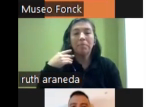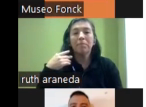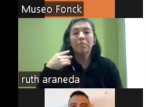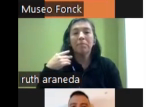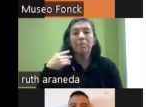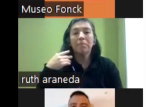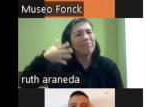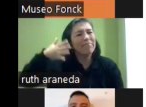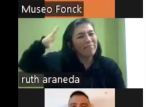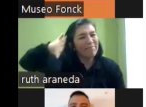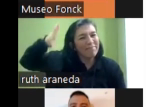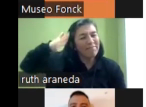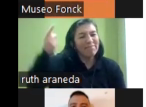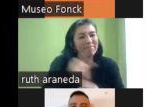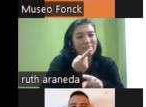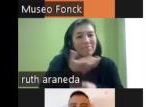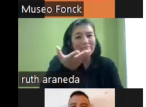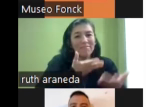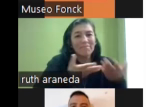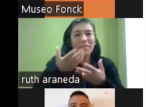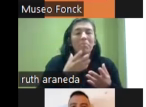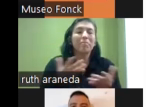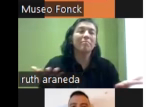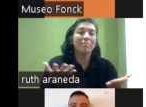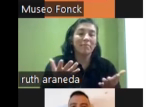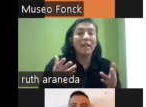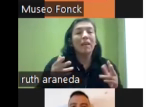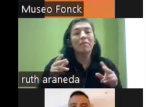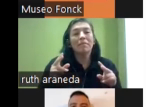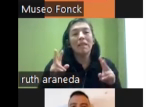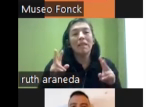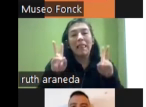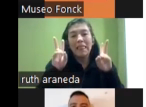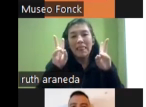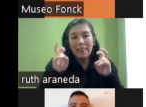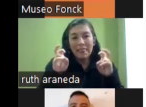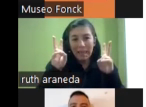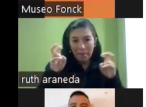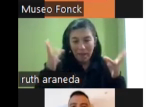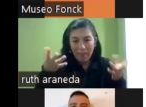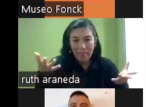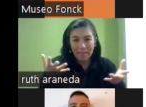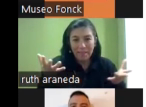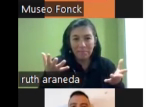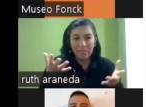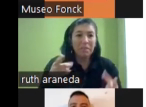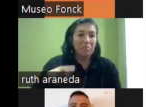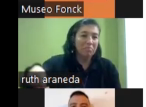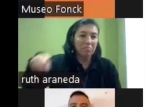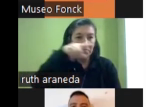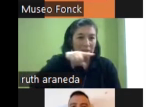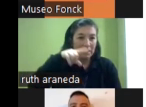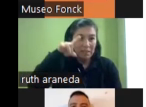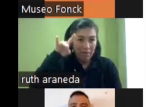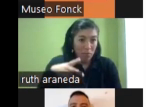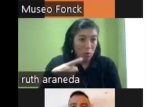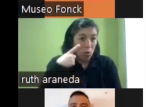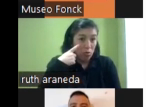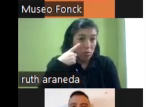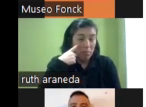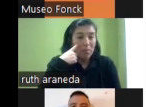esta charla o este conversatorio va a girar en torno a lo que sabemos de